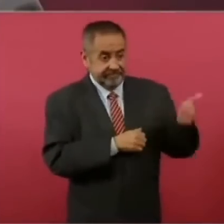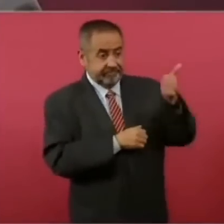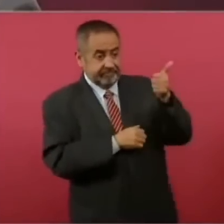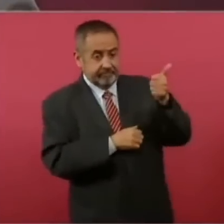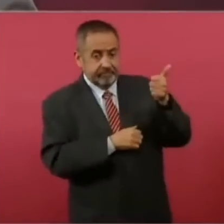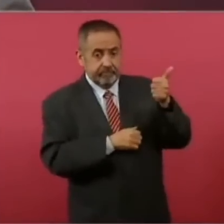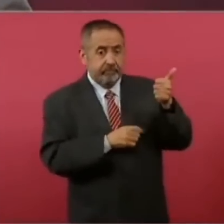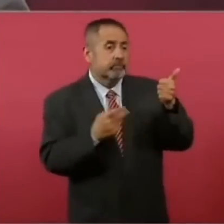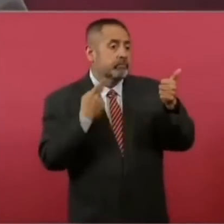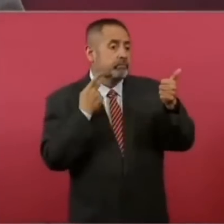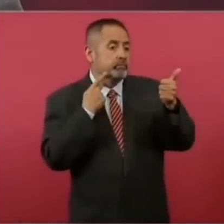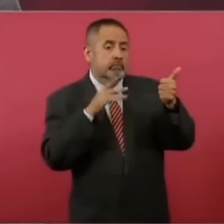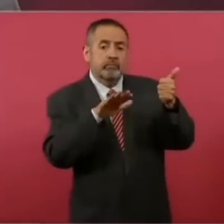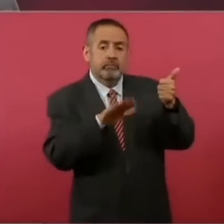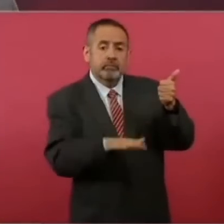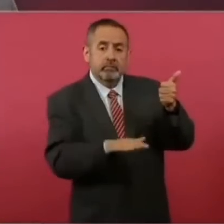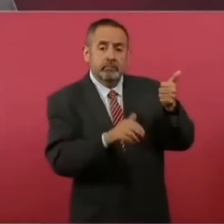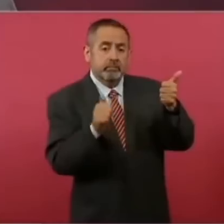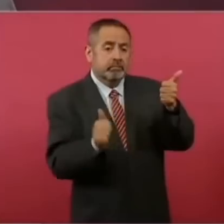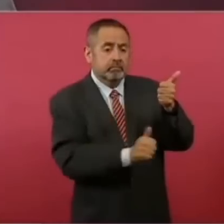de los partidos.